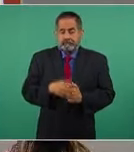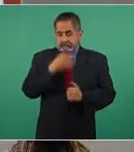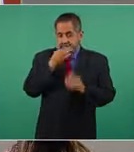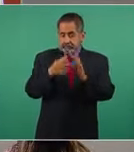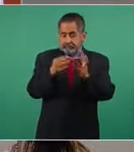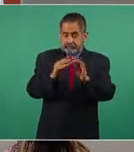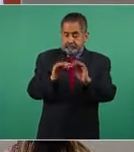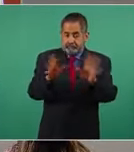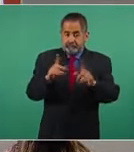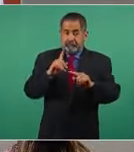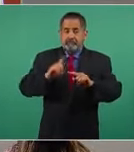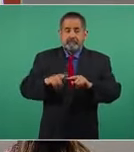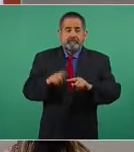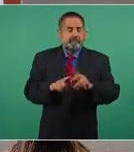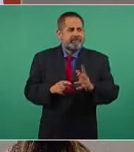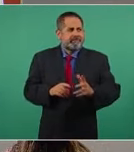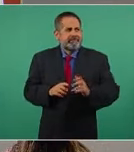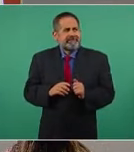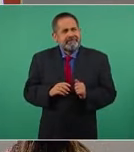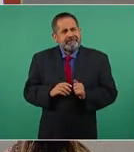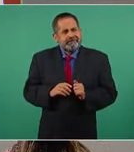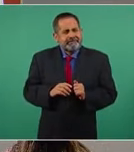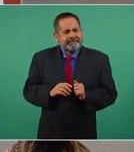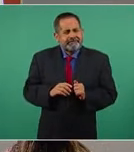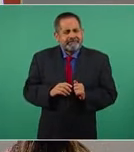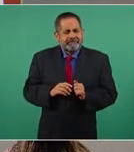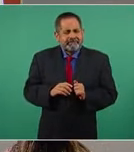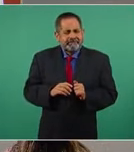aclarar, no sé si